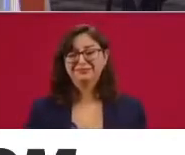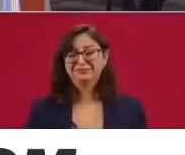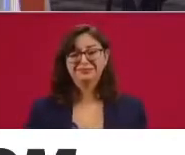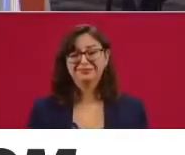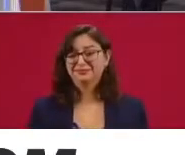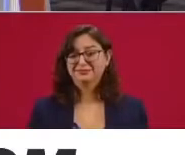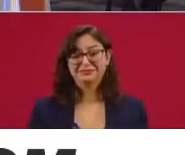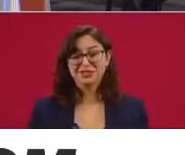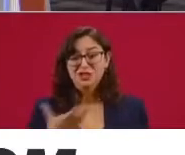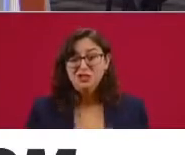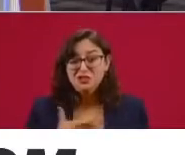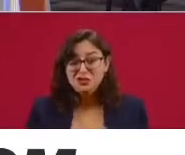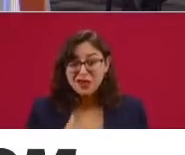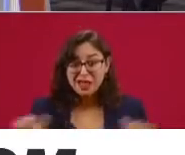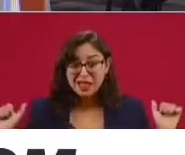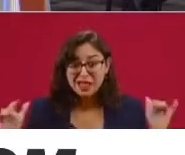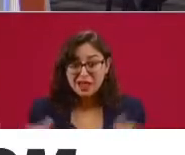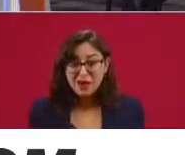el Zócalo